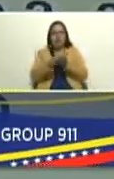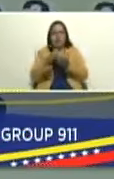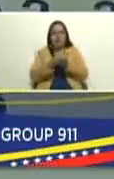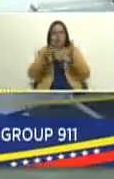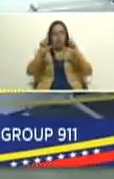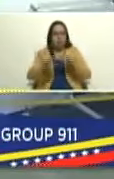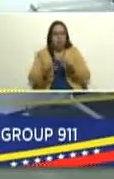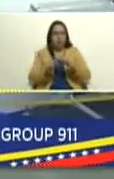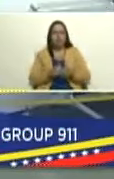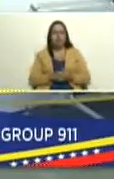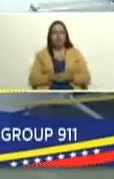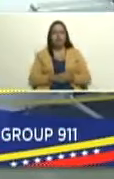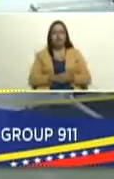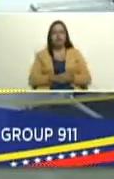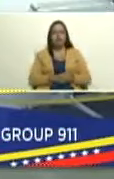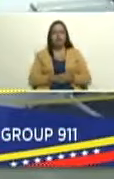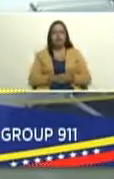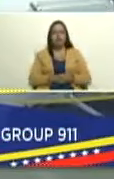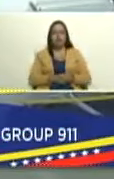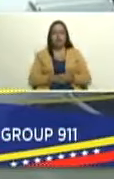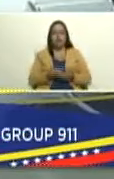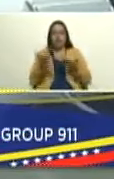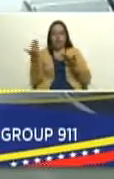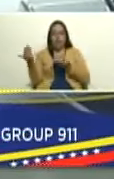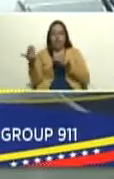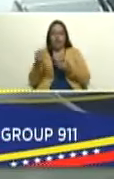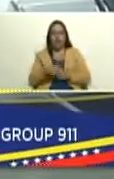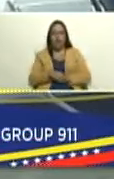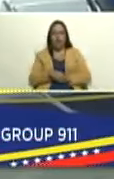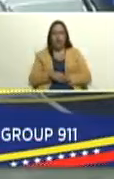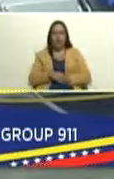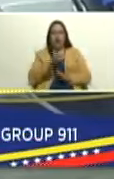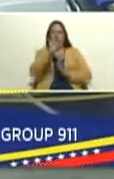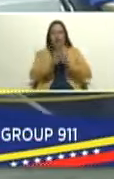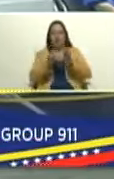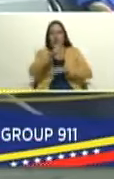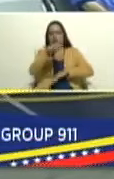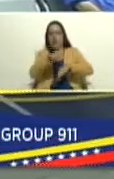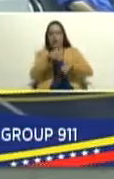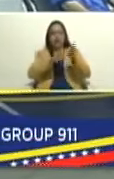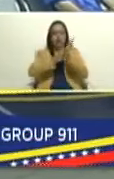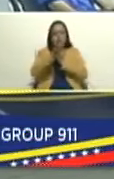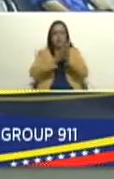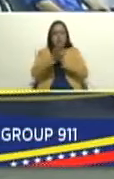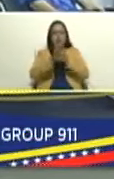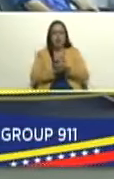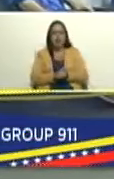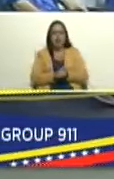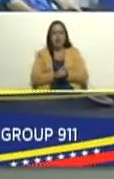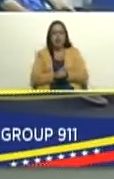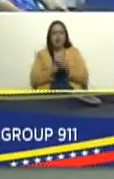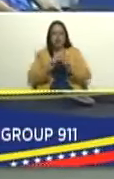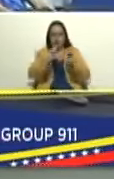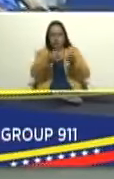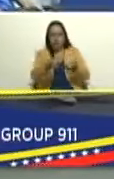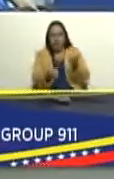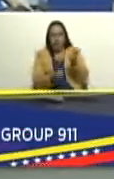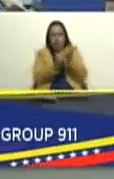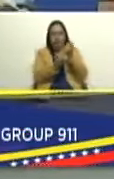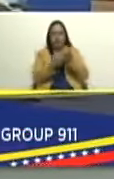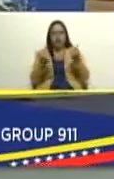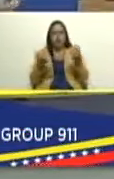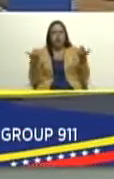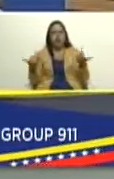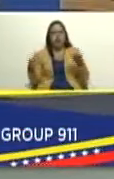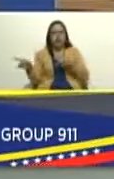Y aquí el Fondo Nacional de Emprendedores y Emprendedoras le dio el crédito y ya está, es